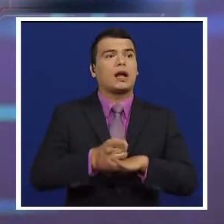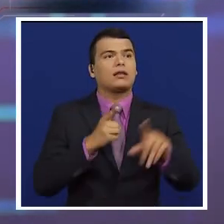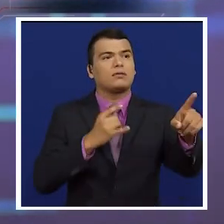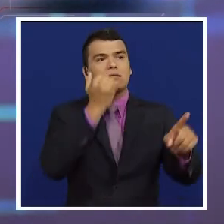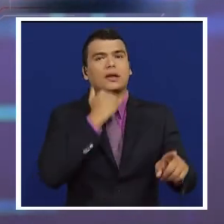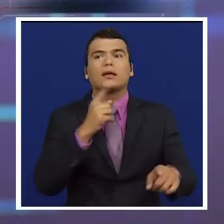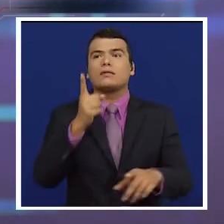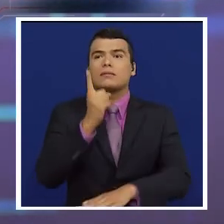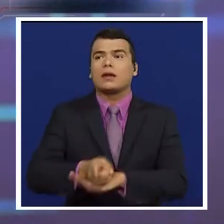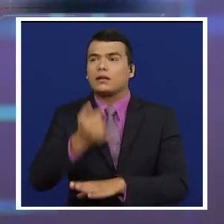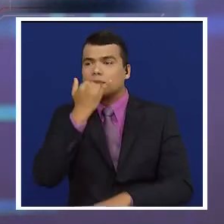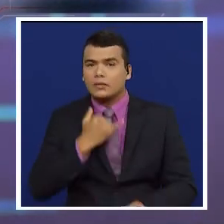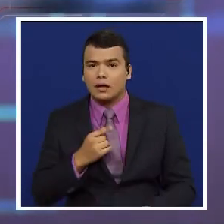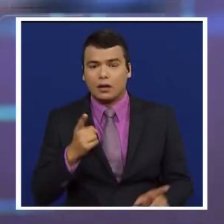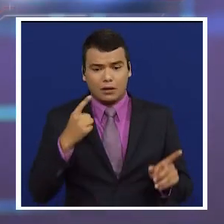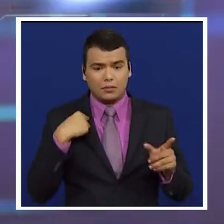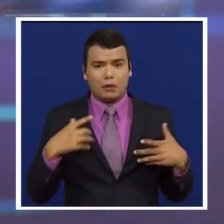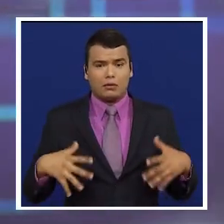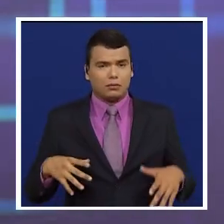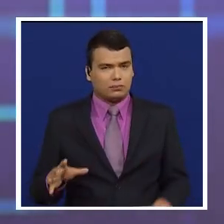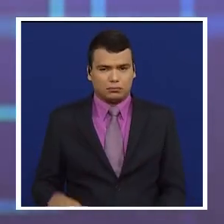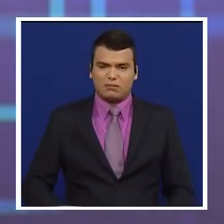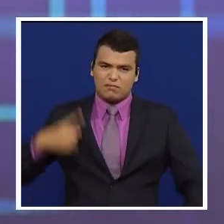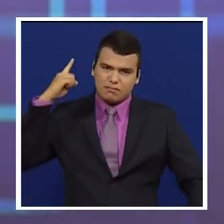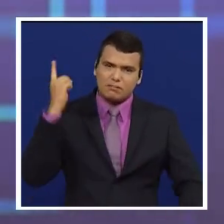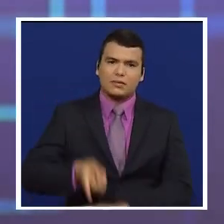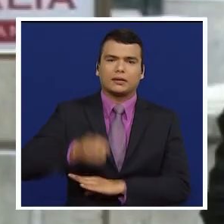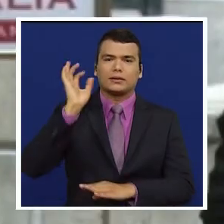conductores que cometan actos vandálicos.